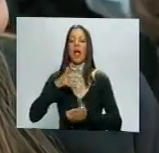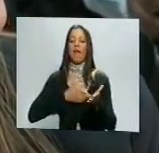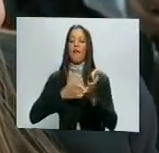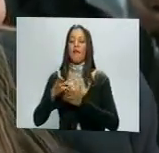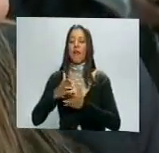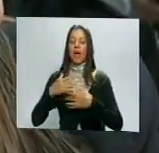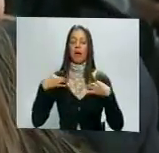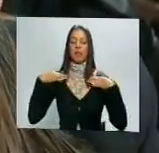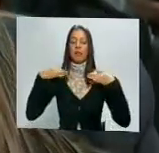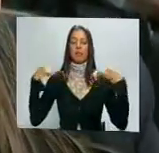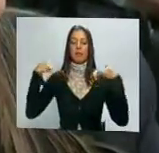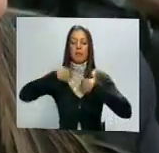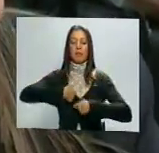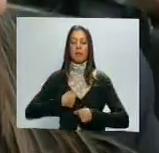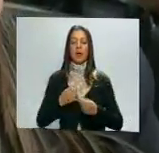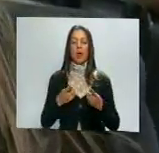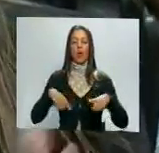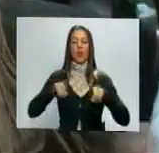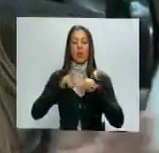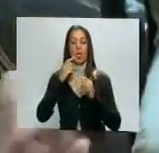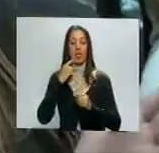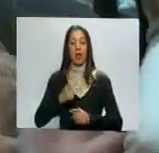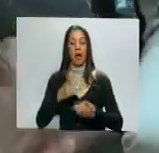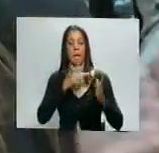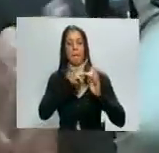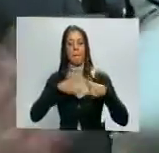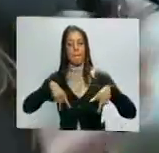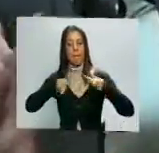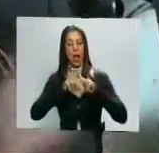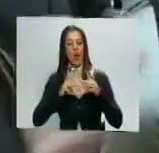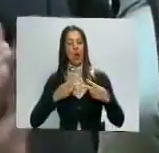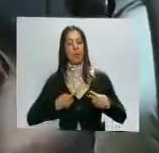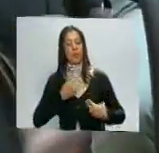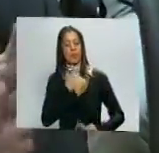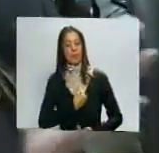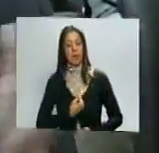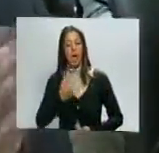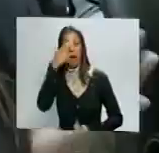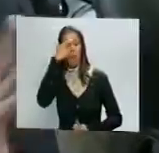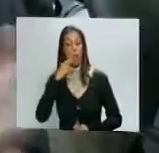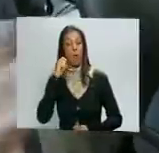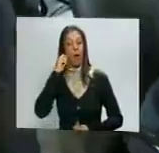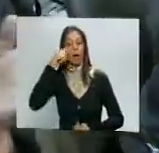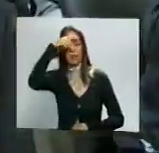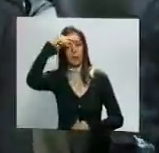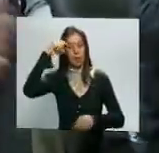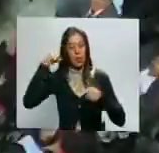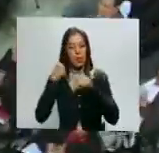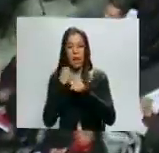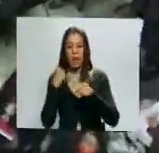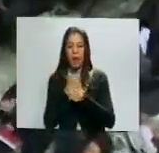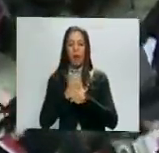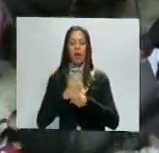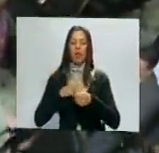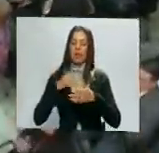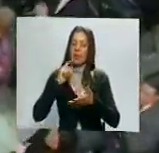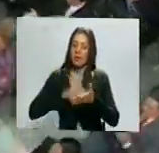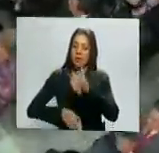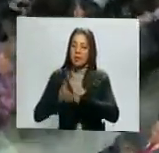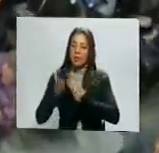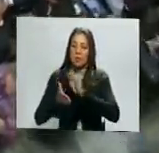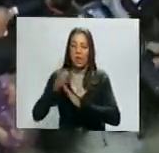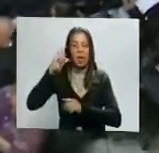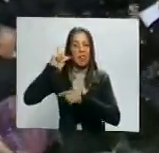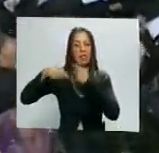se viste de dignidad, es bella porque tiene valores, es bella porque con su trabajo y con el sudor de su frente sale a ganarse el pan